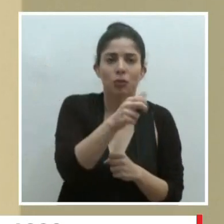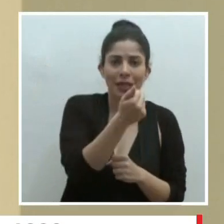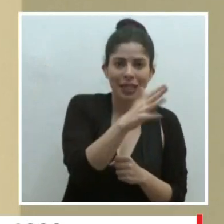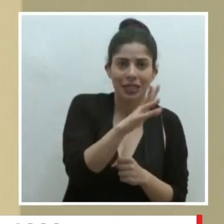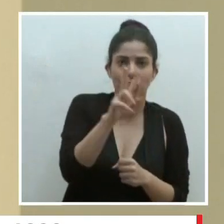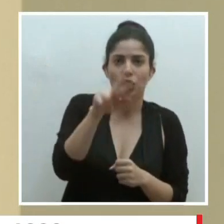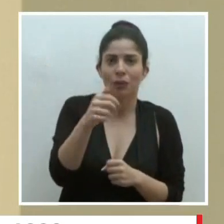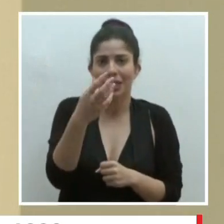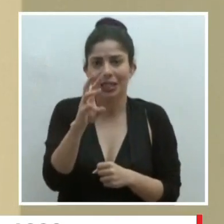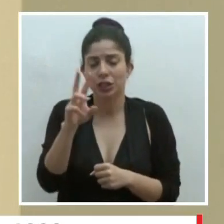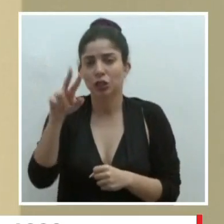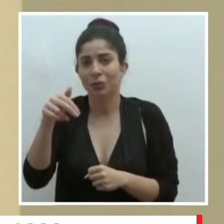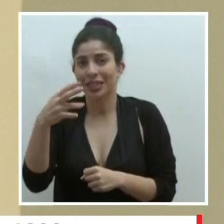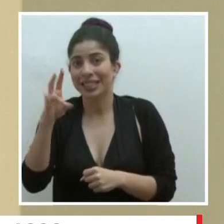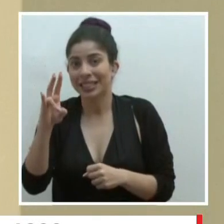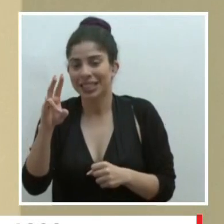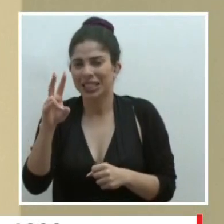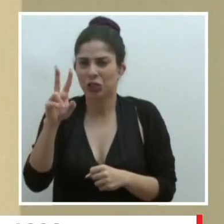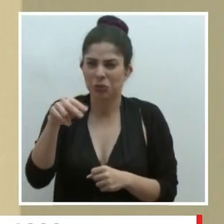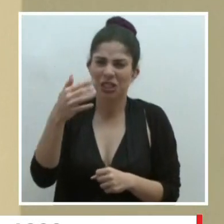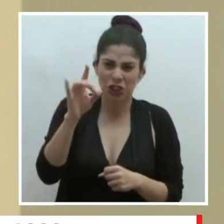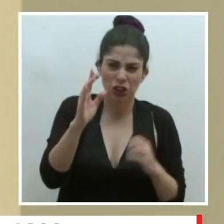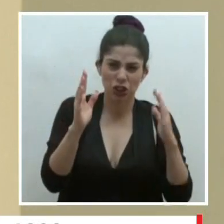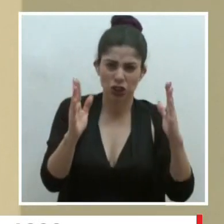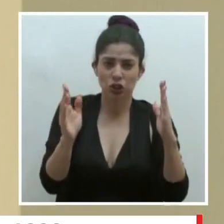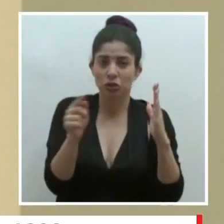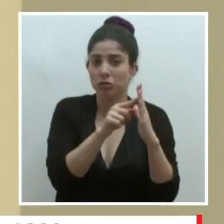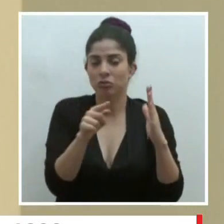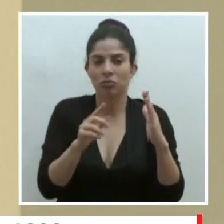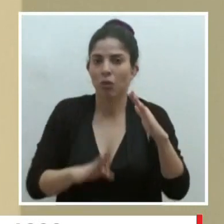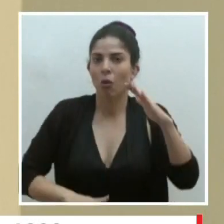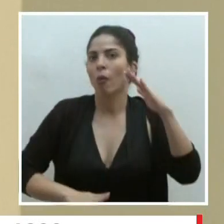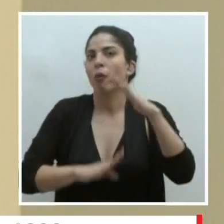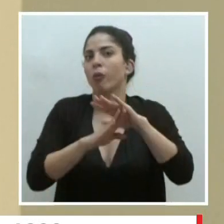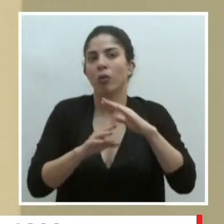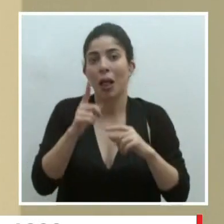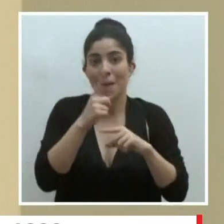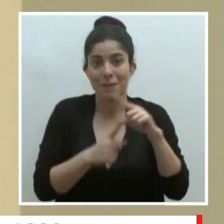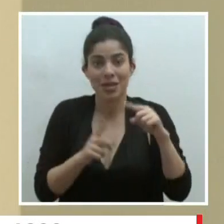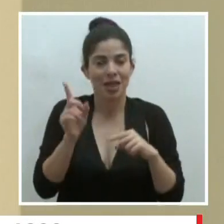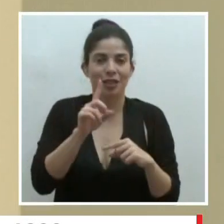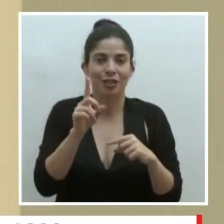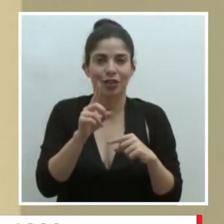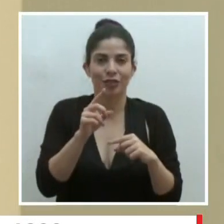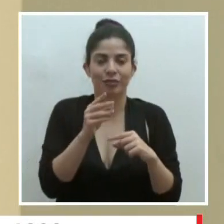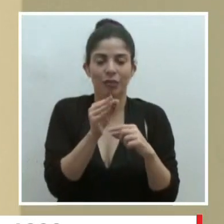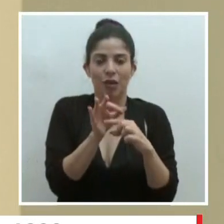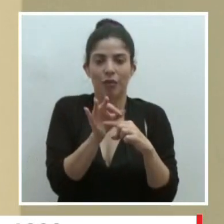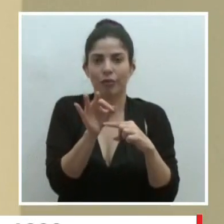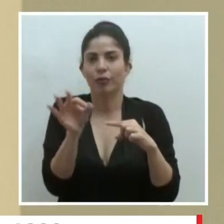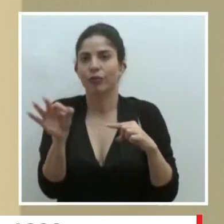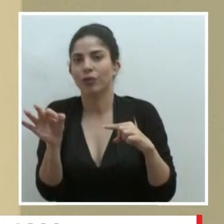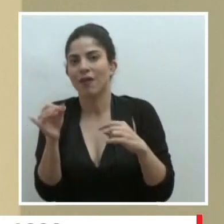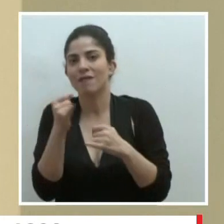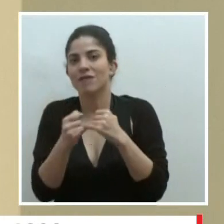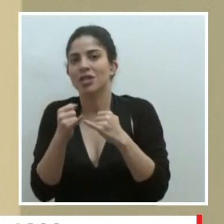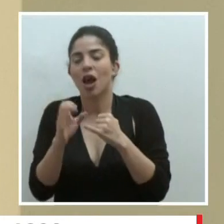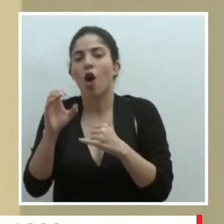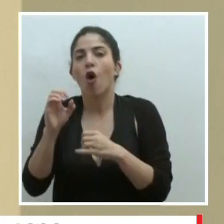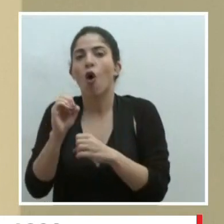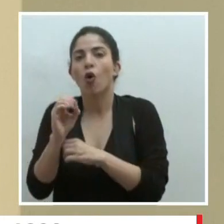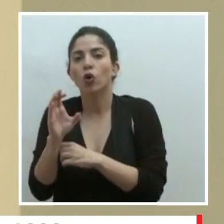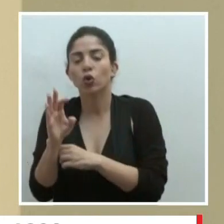2016, 2017, incluso 18, en donde el pico no fue a la mitad de año, más bien se trasladó para finales de octubre,